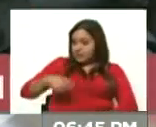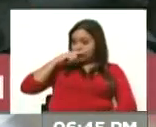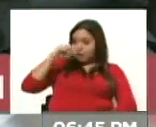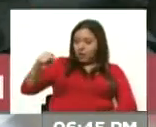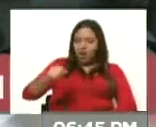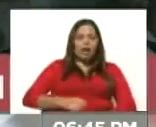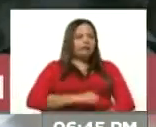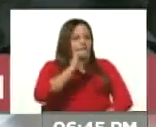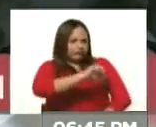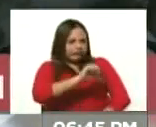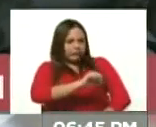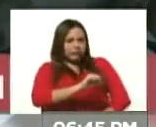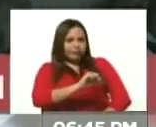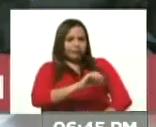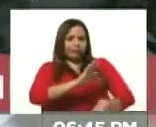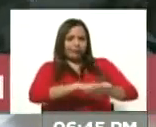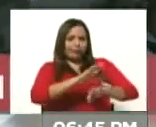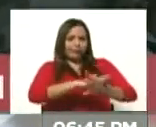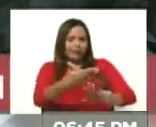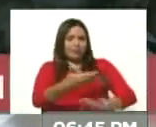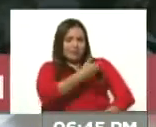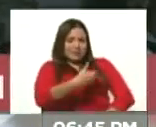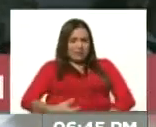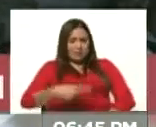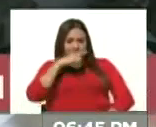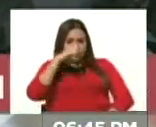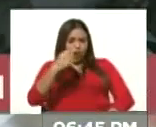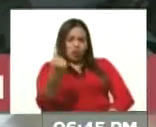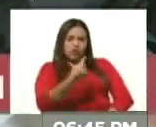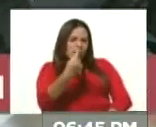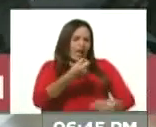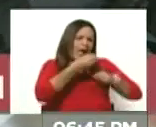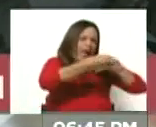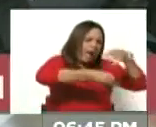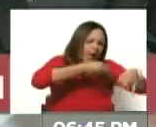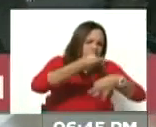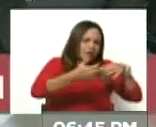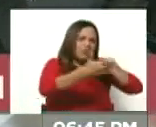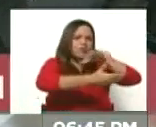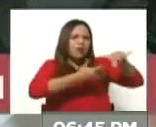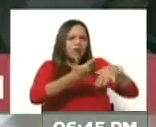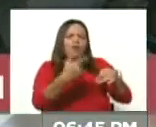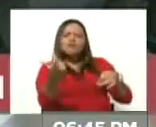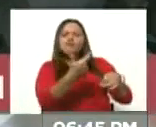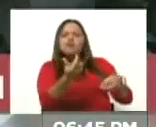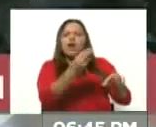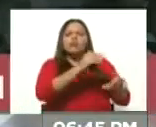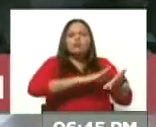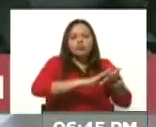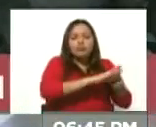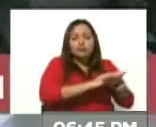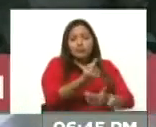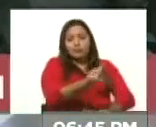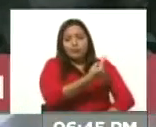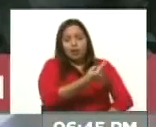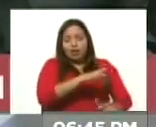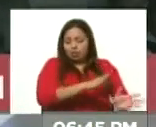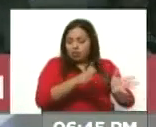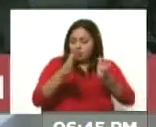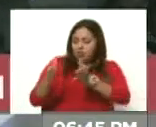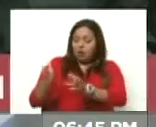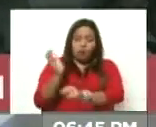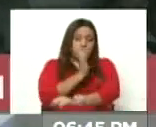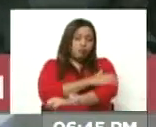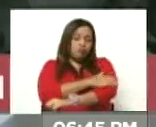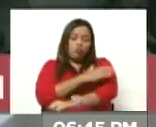está en el escenario el único que habla de los problemas la gente el único que intenta resolverlos y resuelve del otro lado no hay